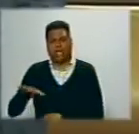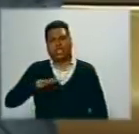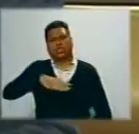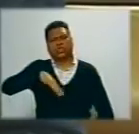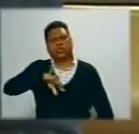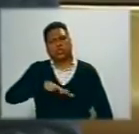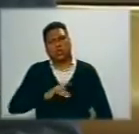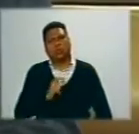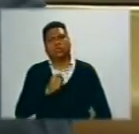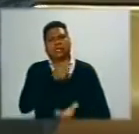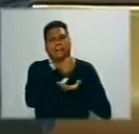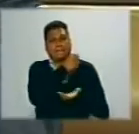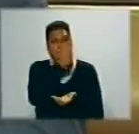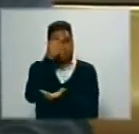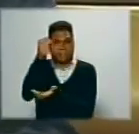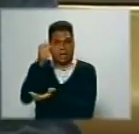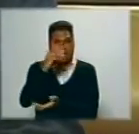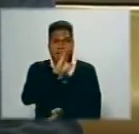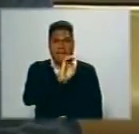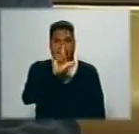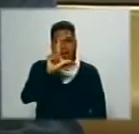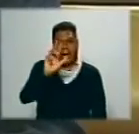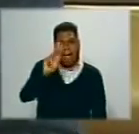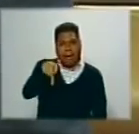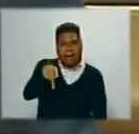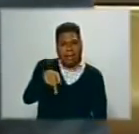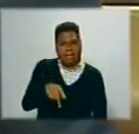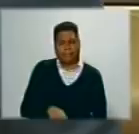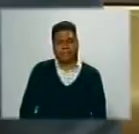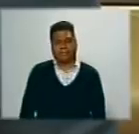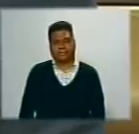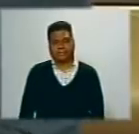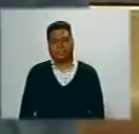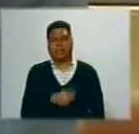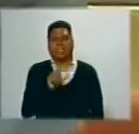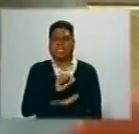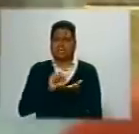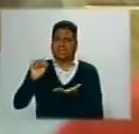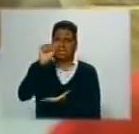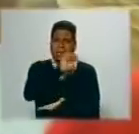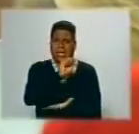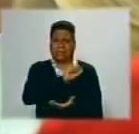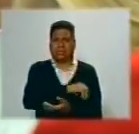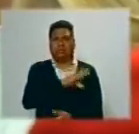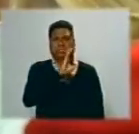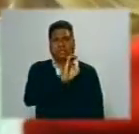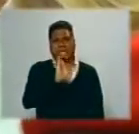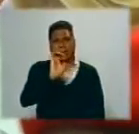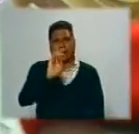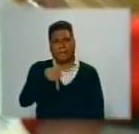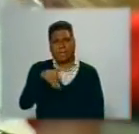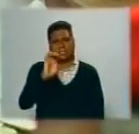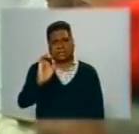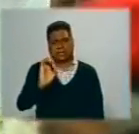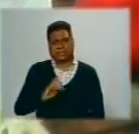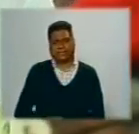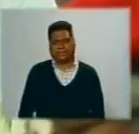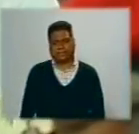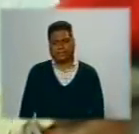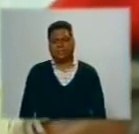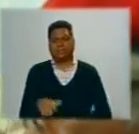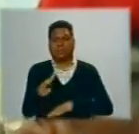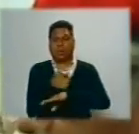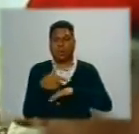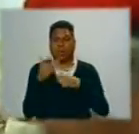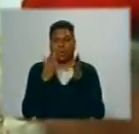los CLAP forman un rol importante, los sindicatos, los CPT, los